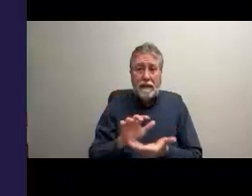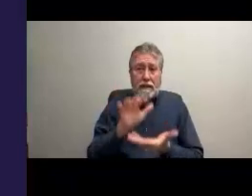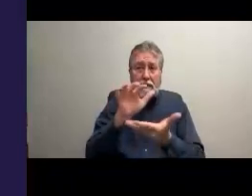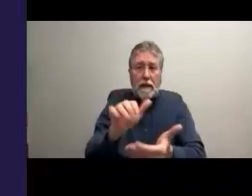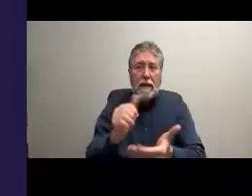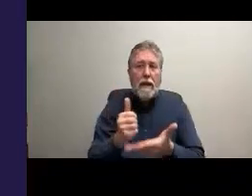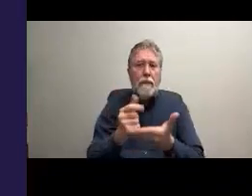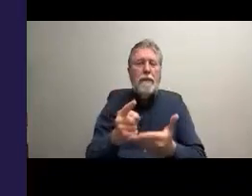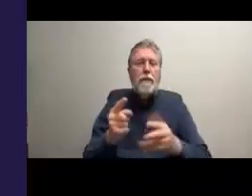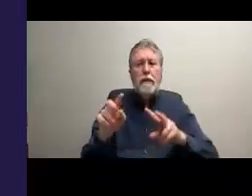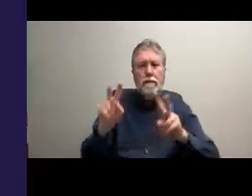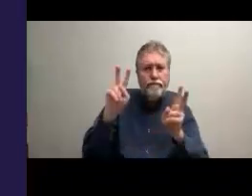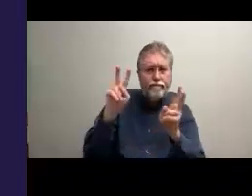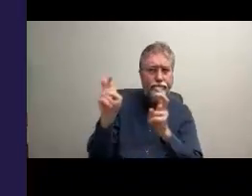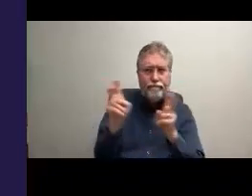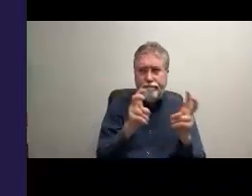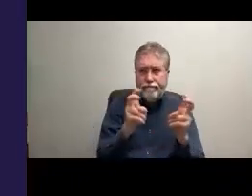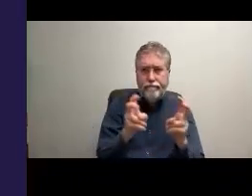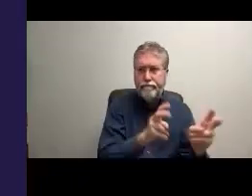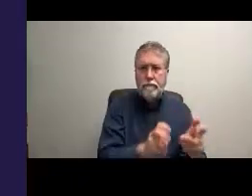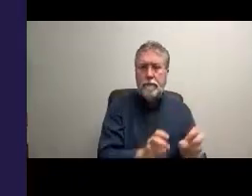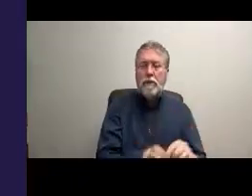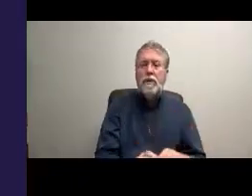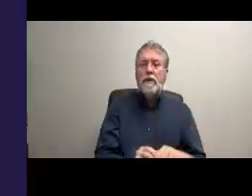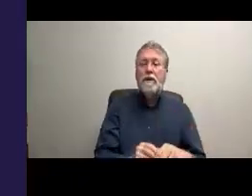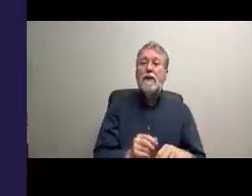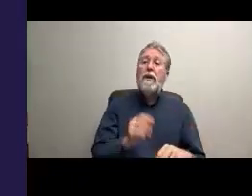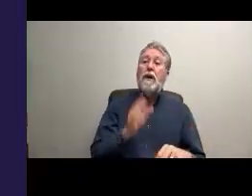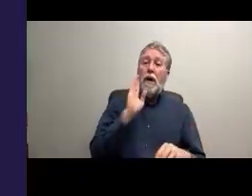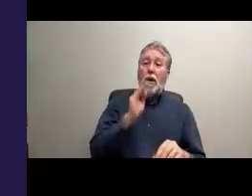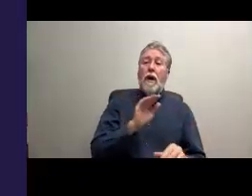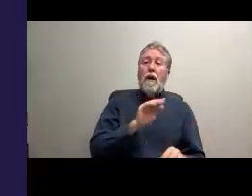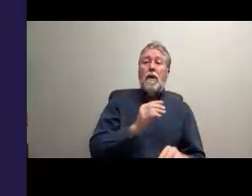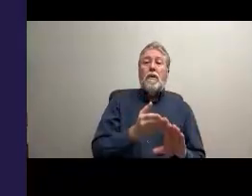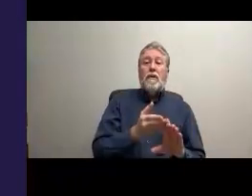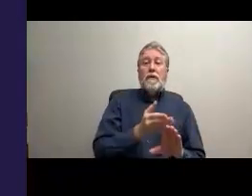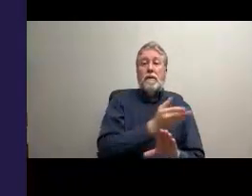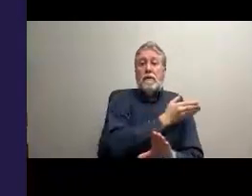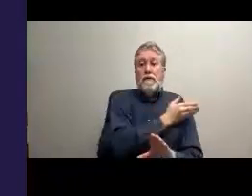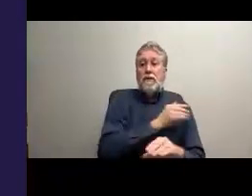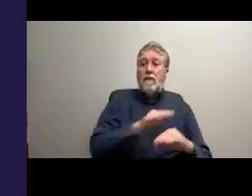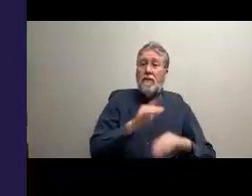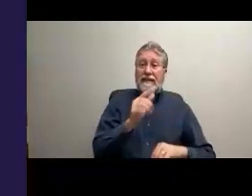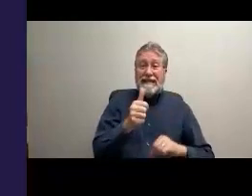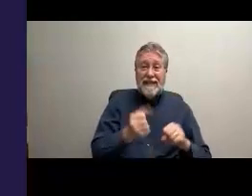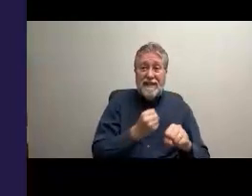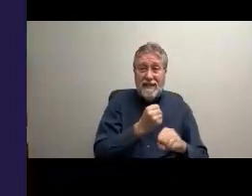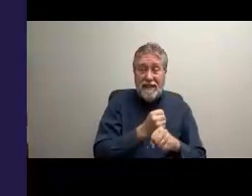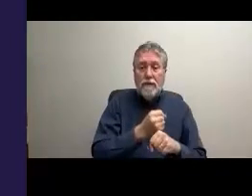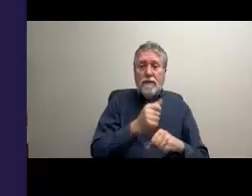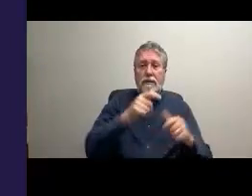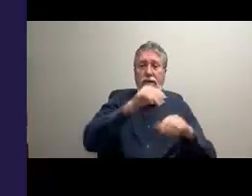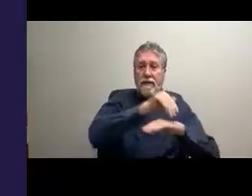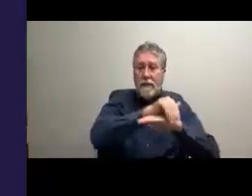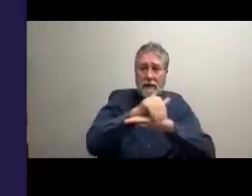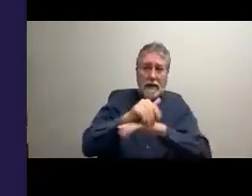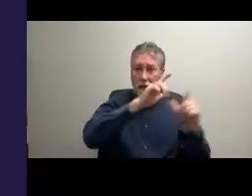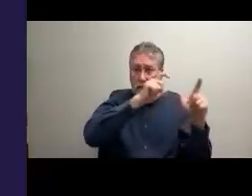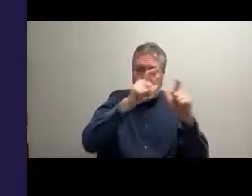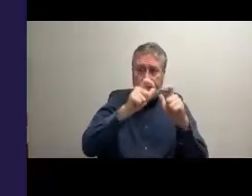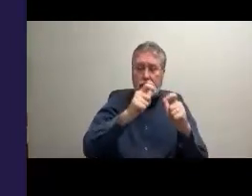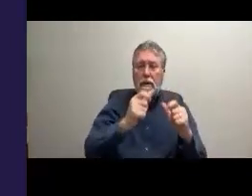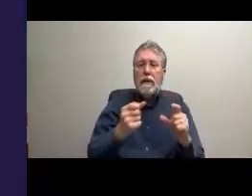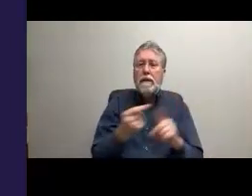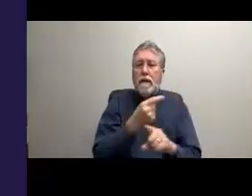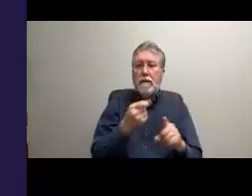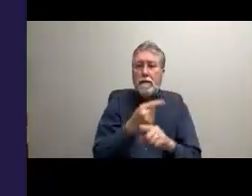Les vamos a entregar más de una década de observaciones nocturnas y las puntuaciones de anomalías nocturnas. Y ahora les toca a ustedes proporcionar